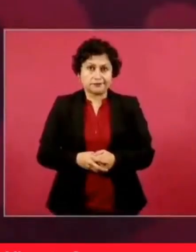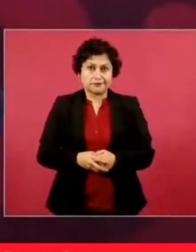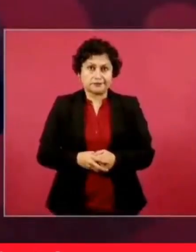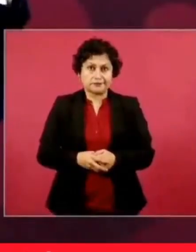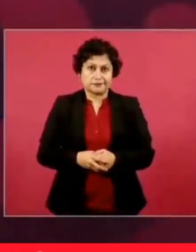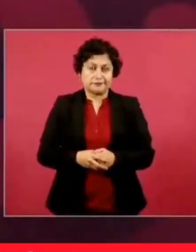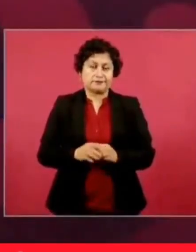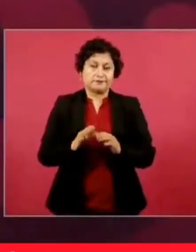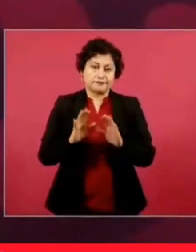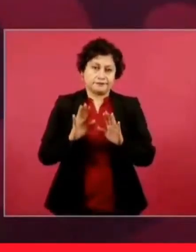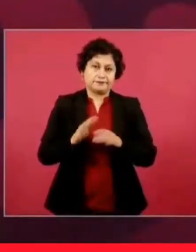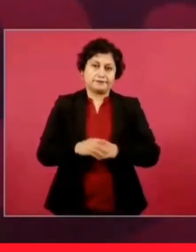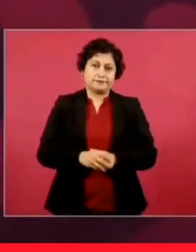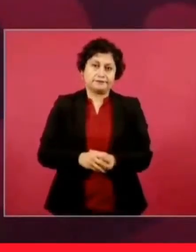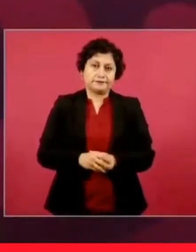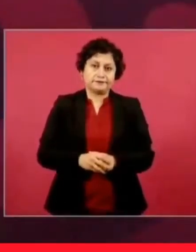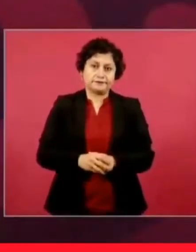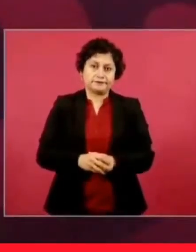Eso sí, ¿no?